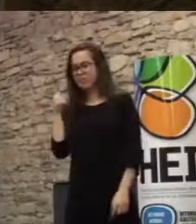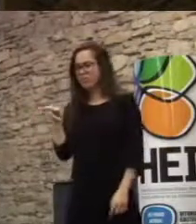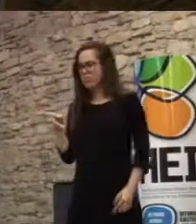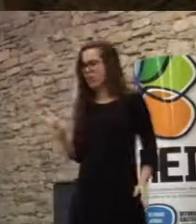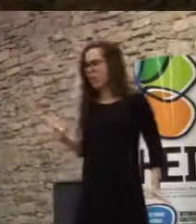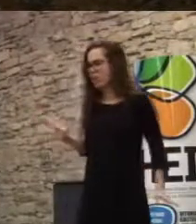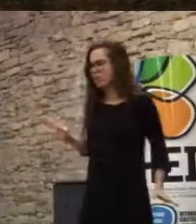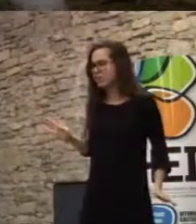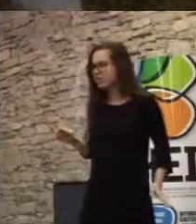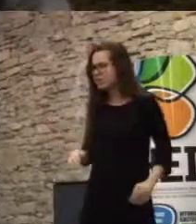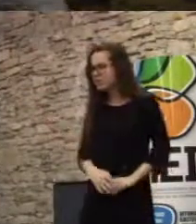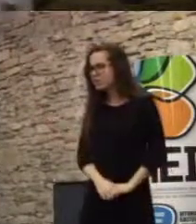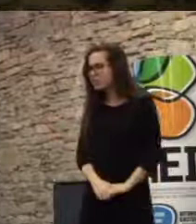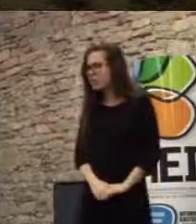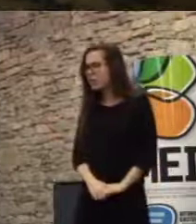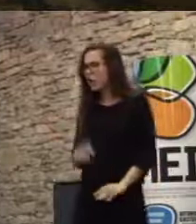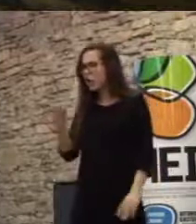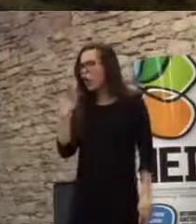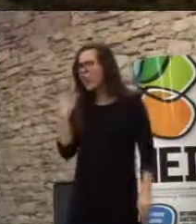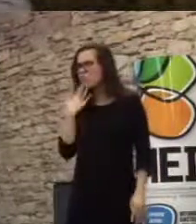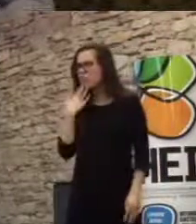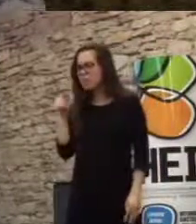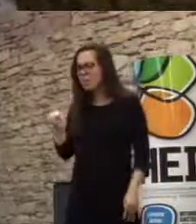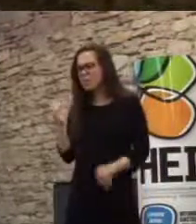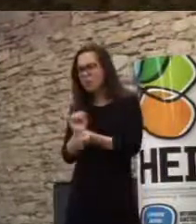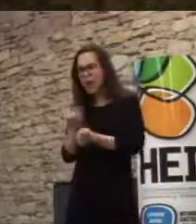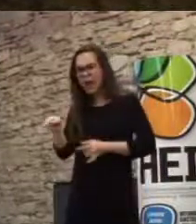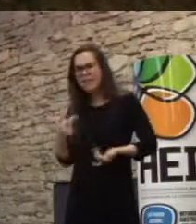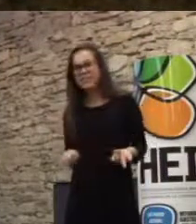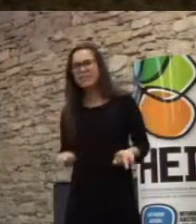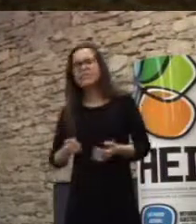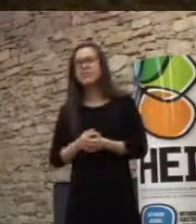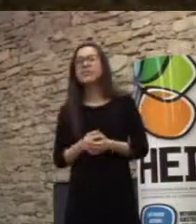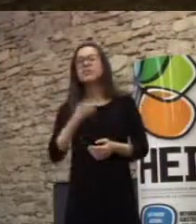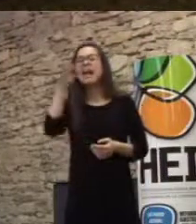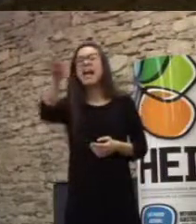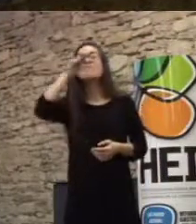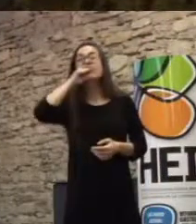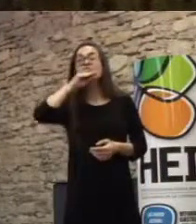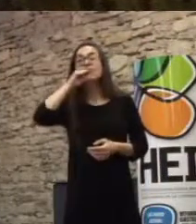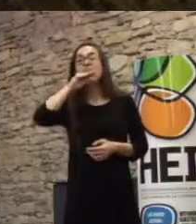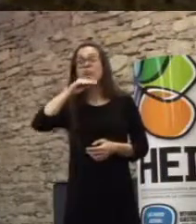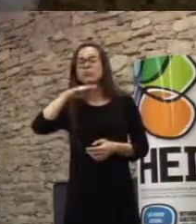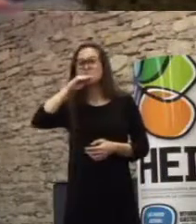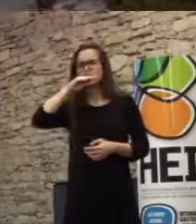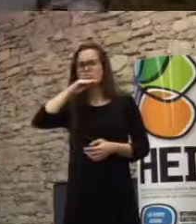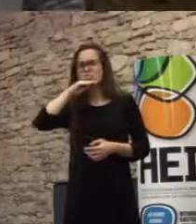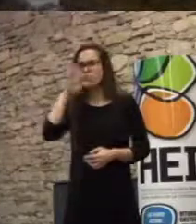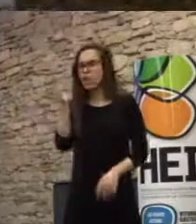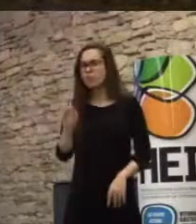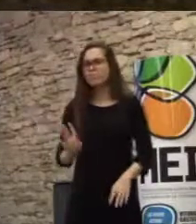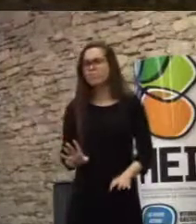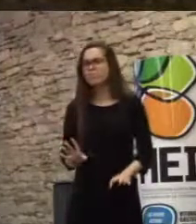es cuatro años tiene ya vez más enfado o no como tal no más